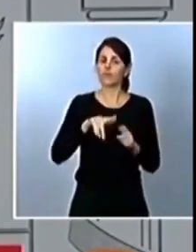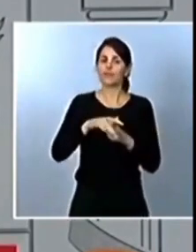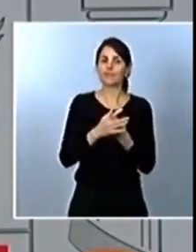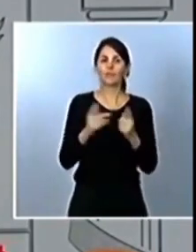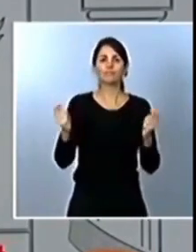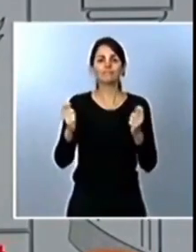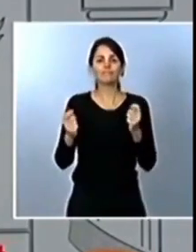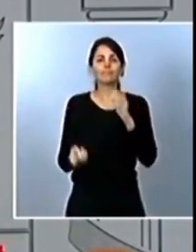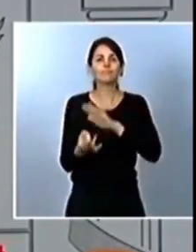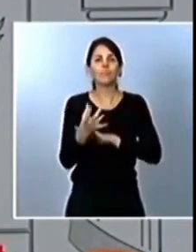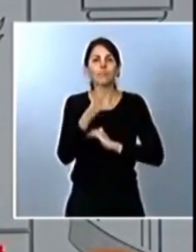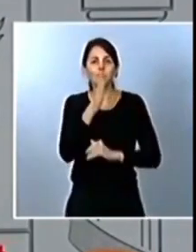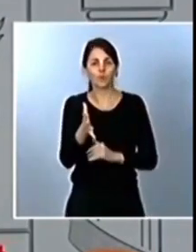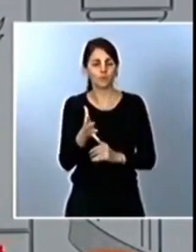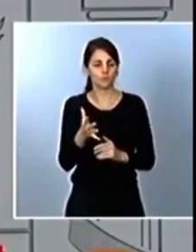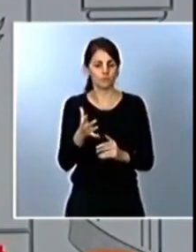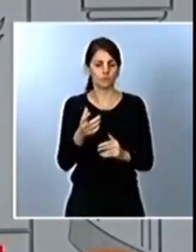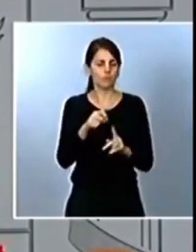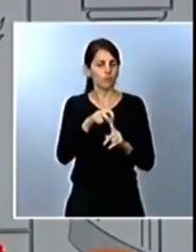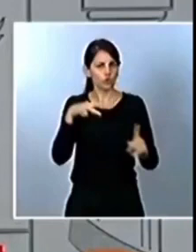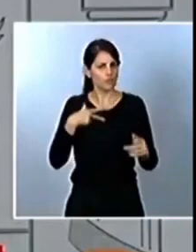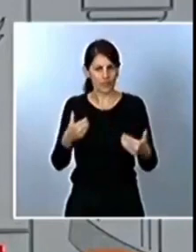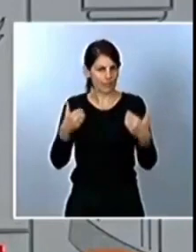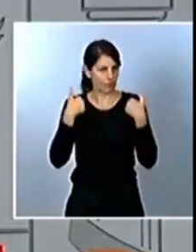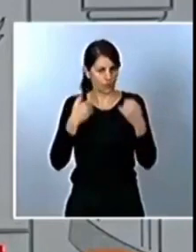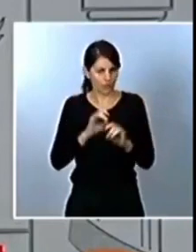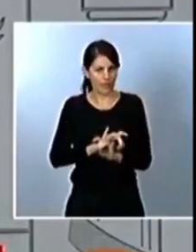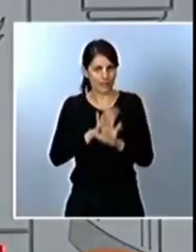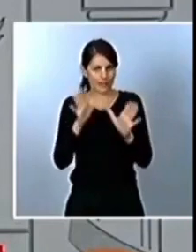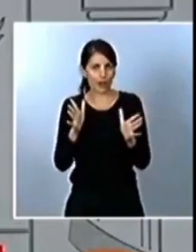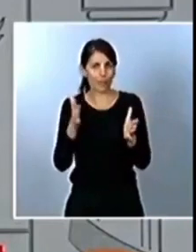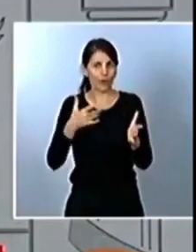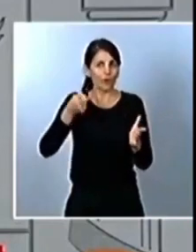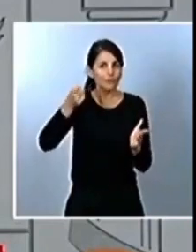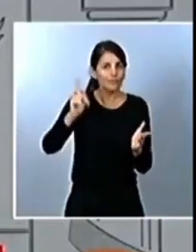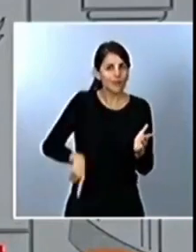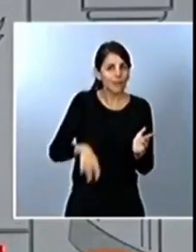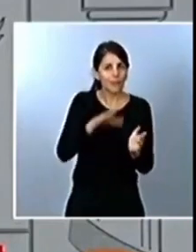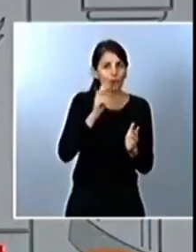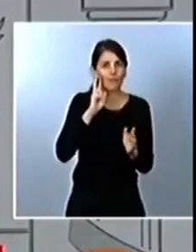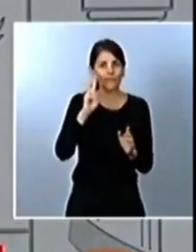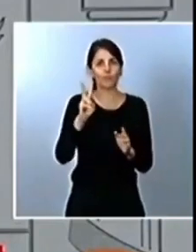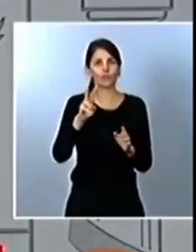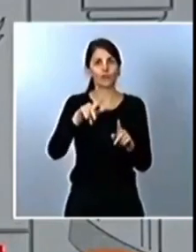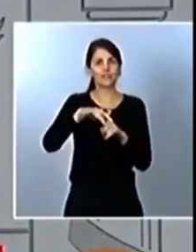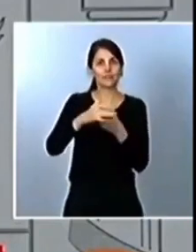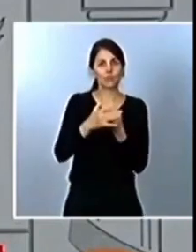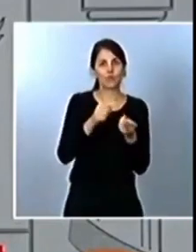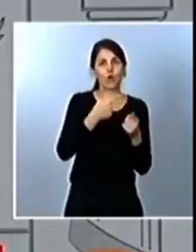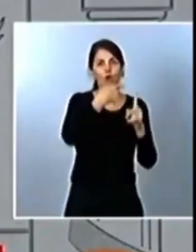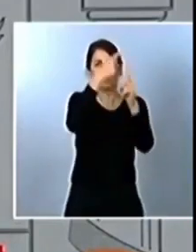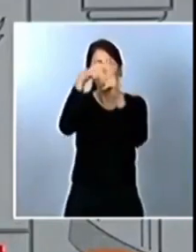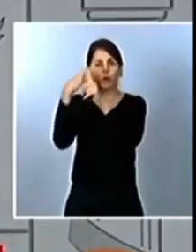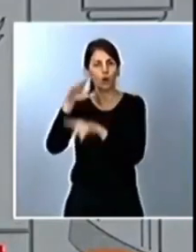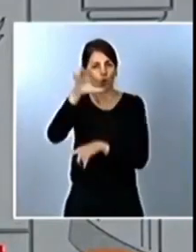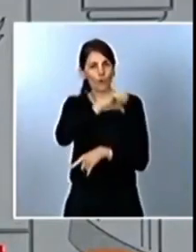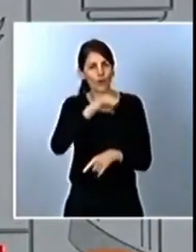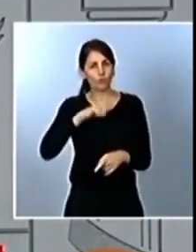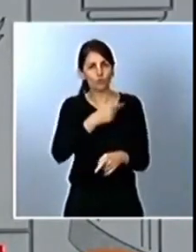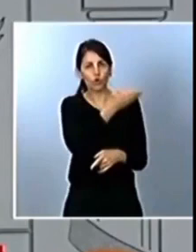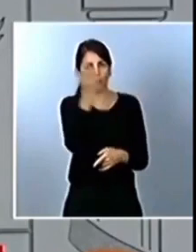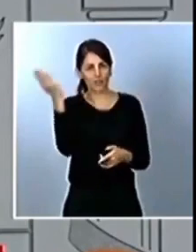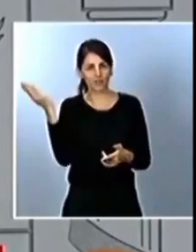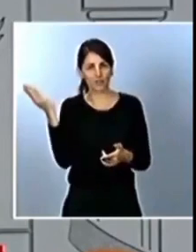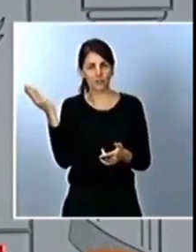reconocimiento de la realidad plural, diversa y constitucional de nuestro país. Las comunidades autónomas tienen en sus manos las competencias